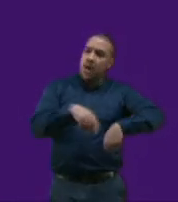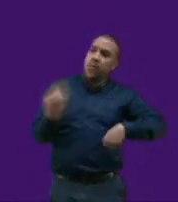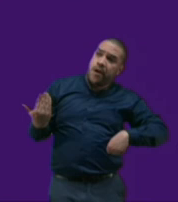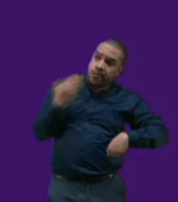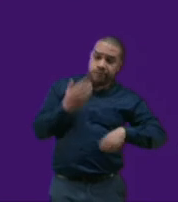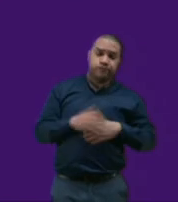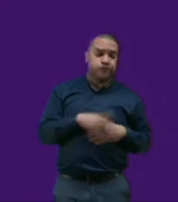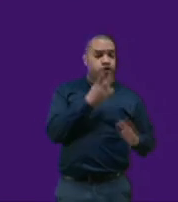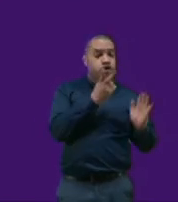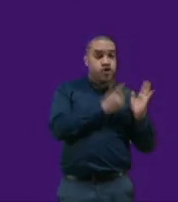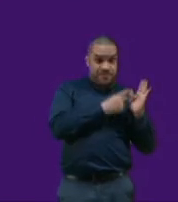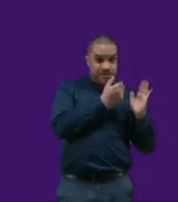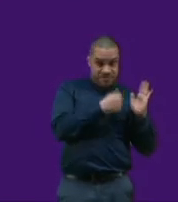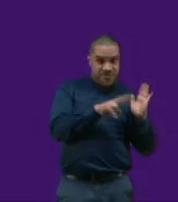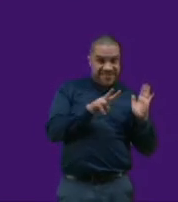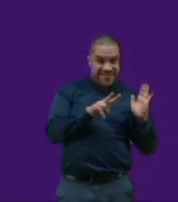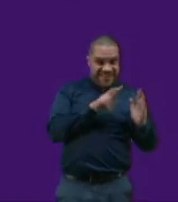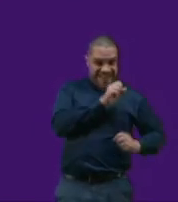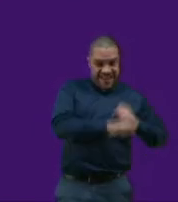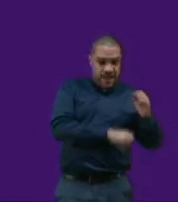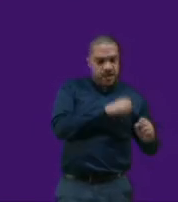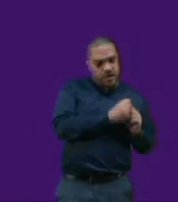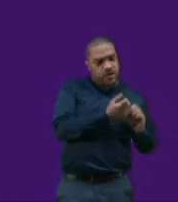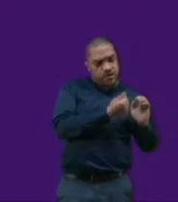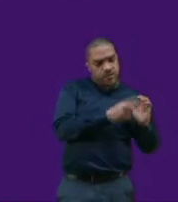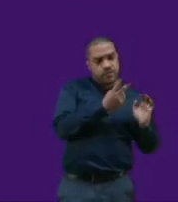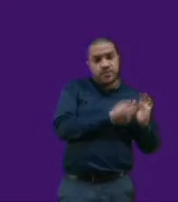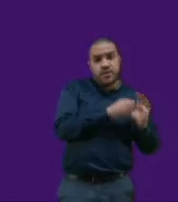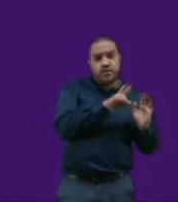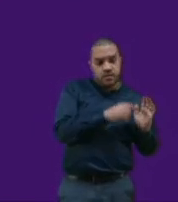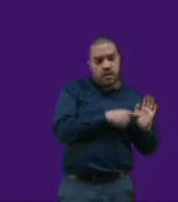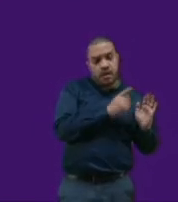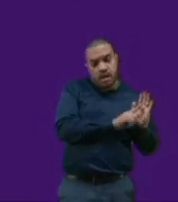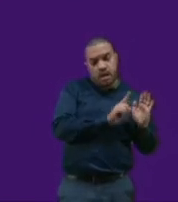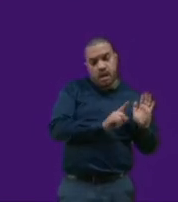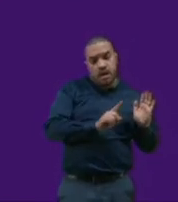2012 y han pasado 8 años y estoy empezando ese proceso.